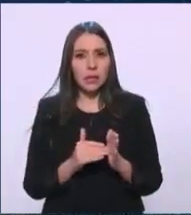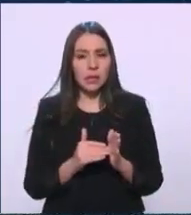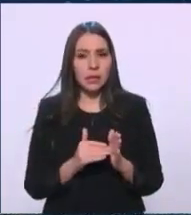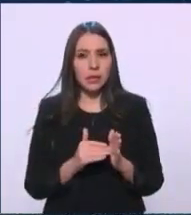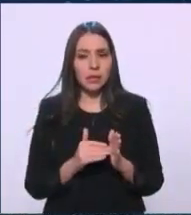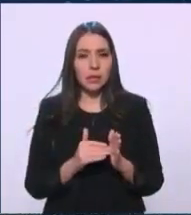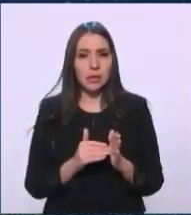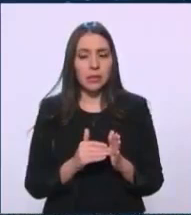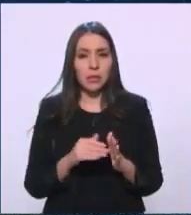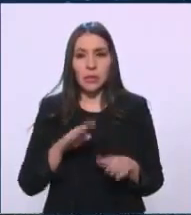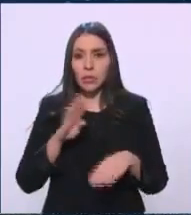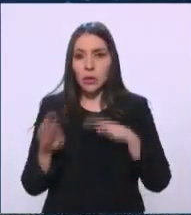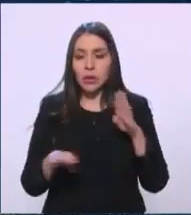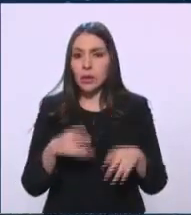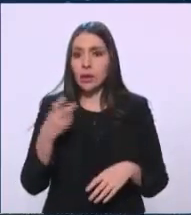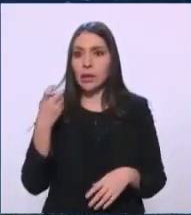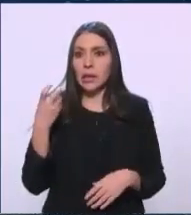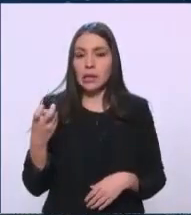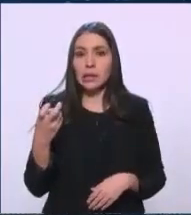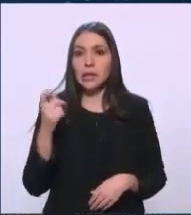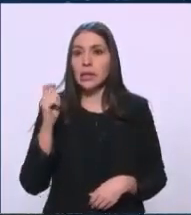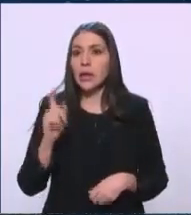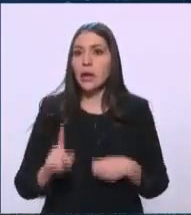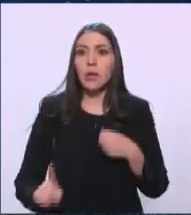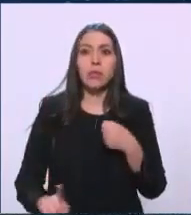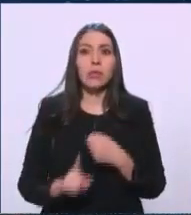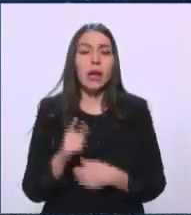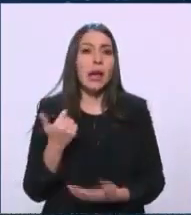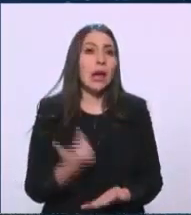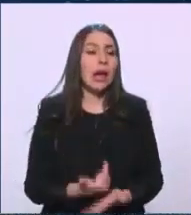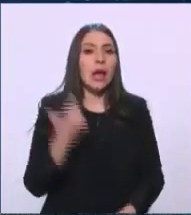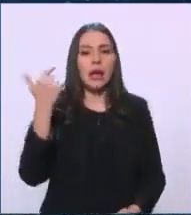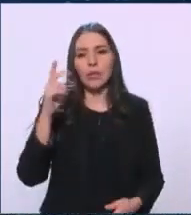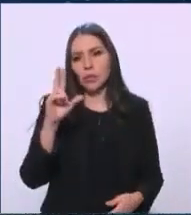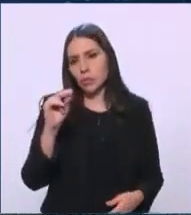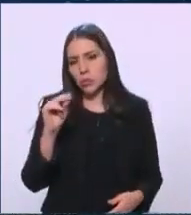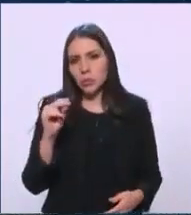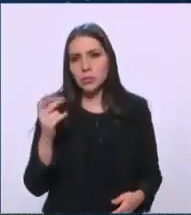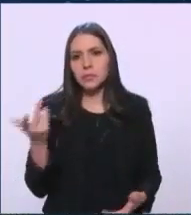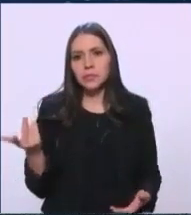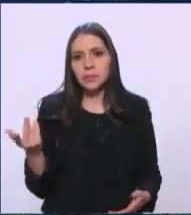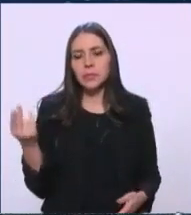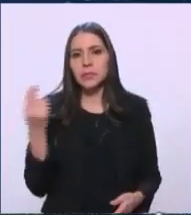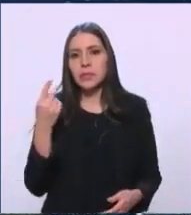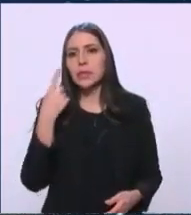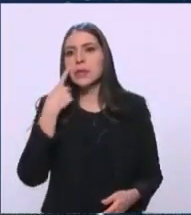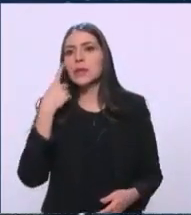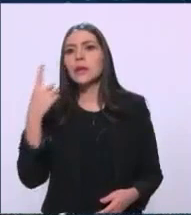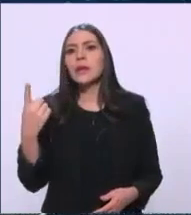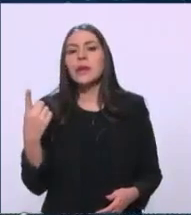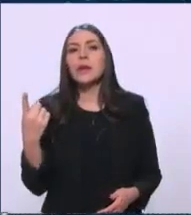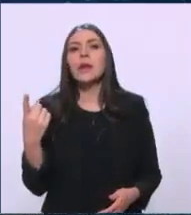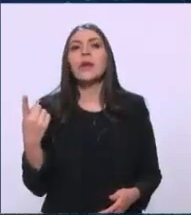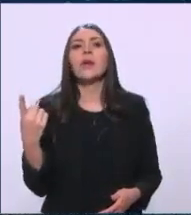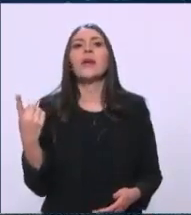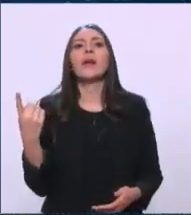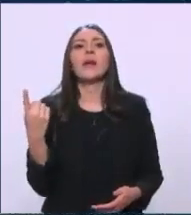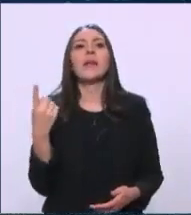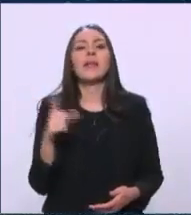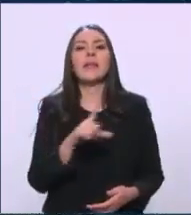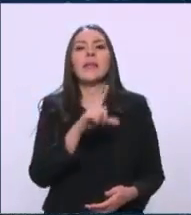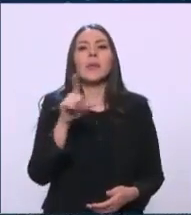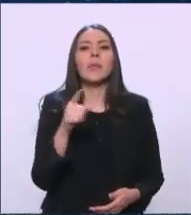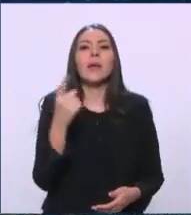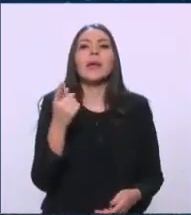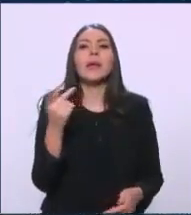tragedias no es un nivel de afectación mayor. Habrá que ver cómo se cuenta esta historia, cómo